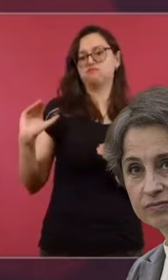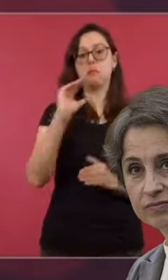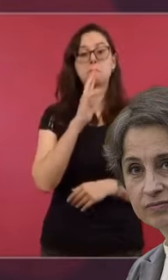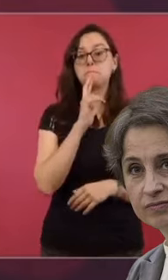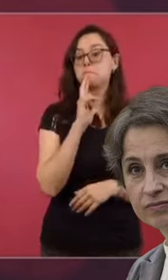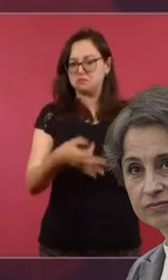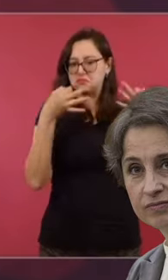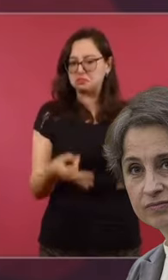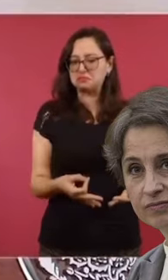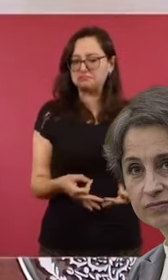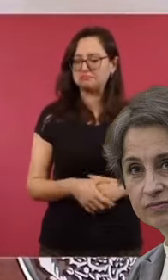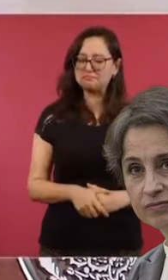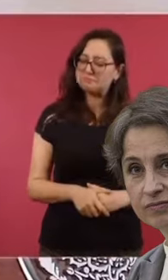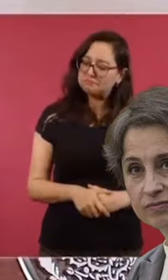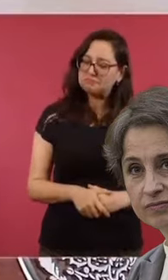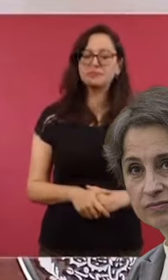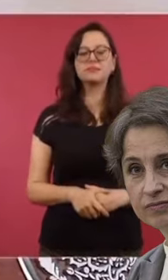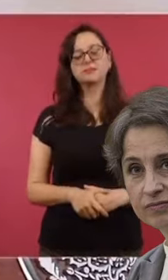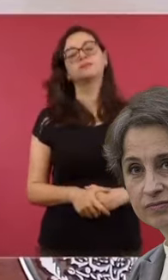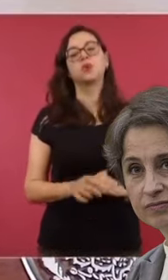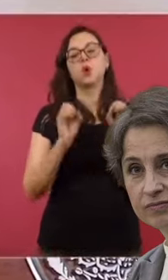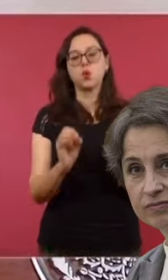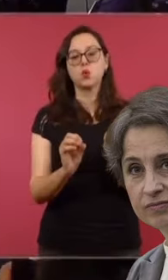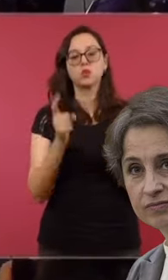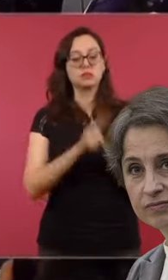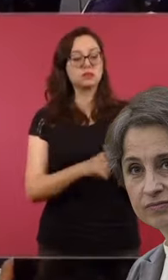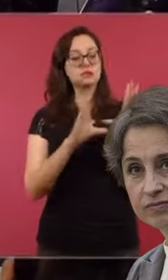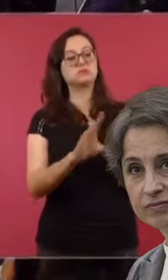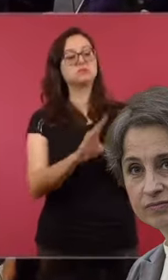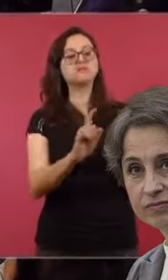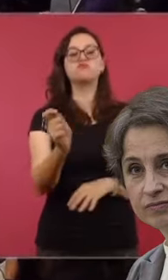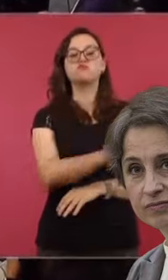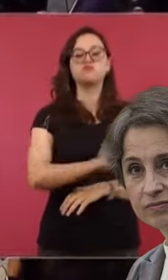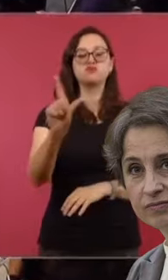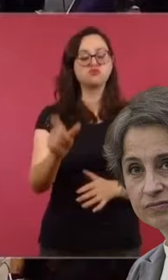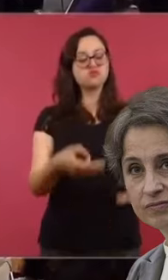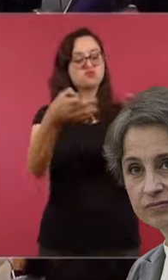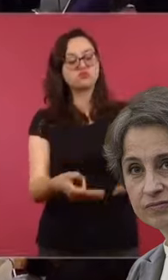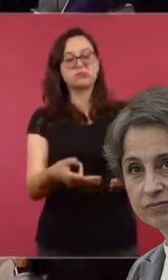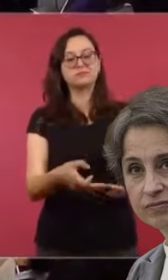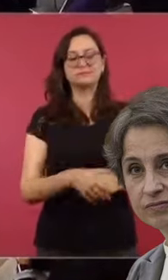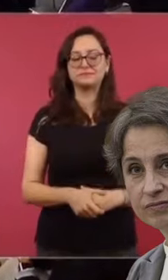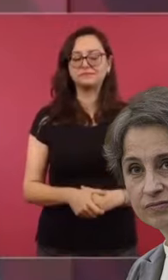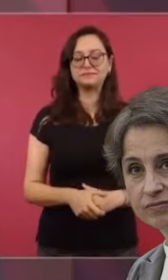manejan muy buena información, o forman profesionales